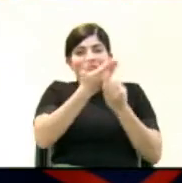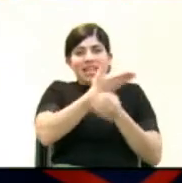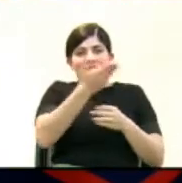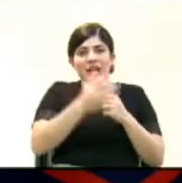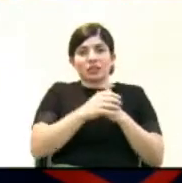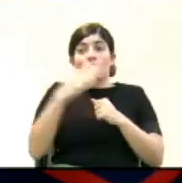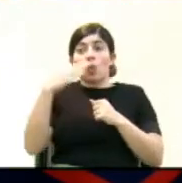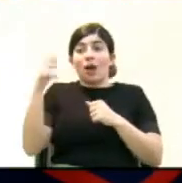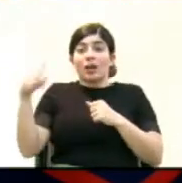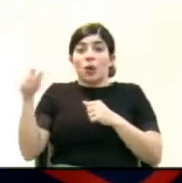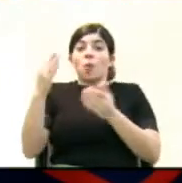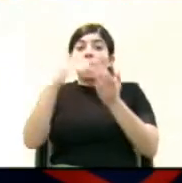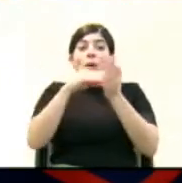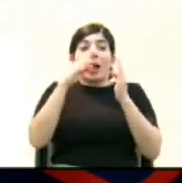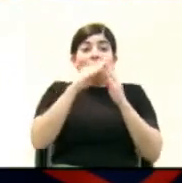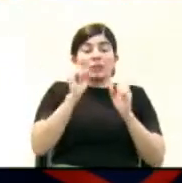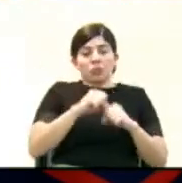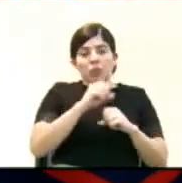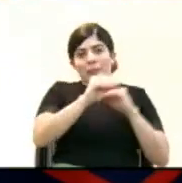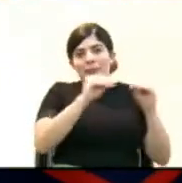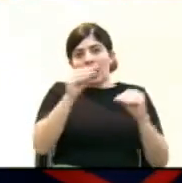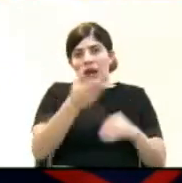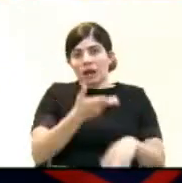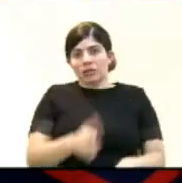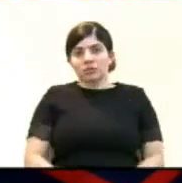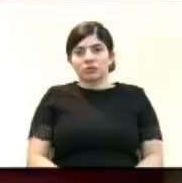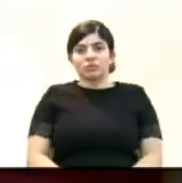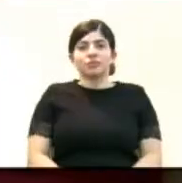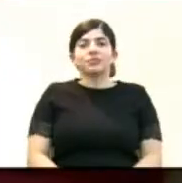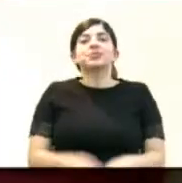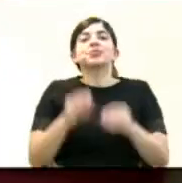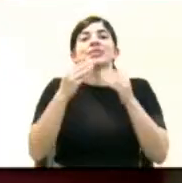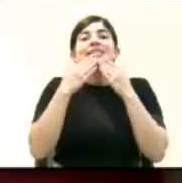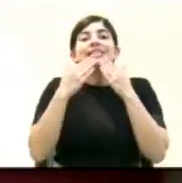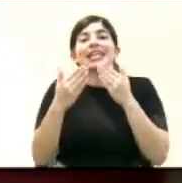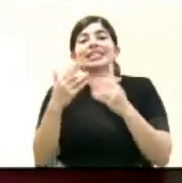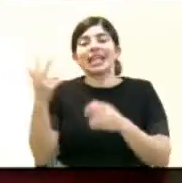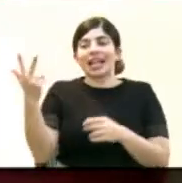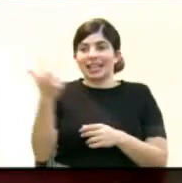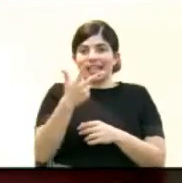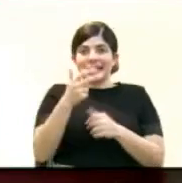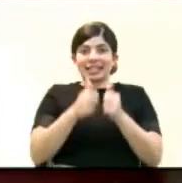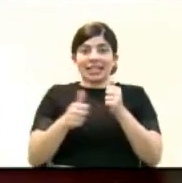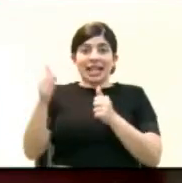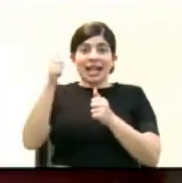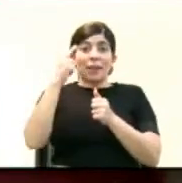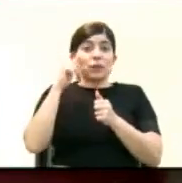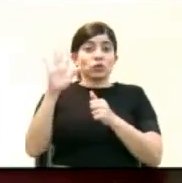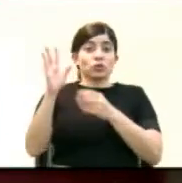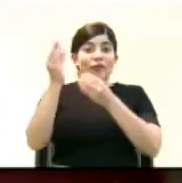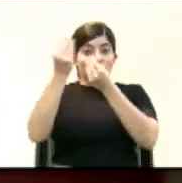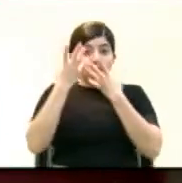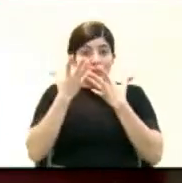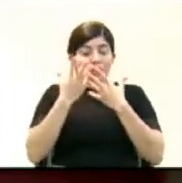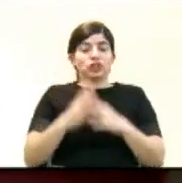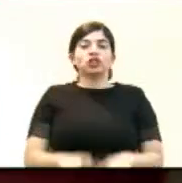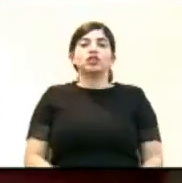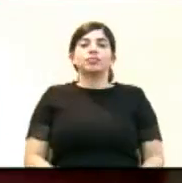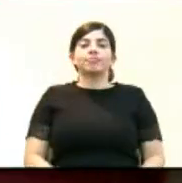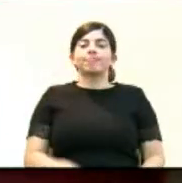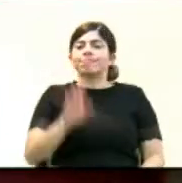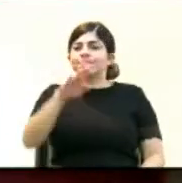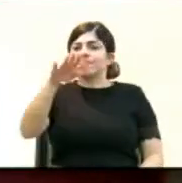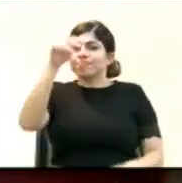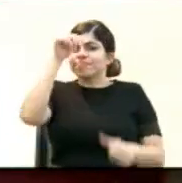ellos regresen a sus hogares. Muchas gracias a los tres jerarcas por la información ofrecida.